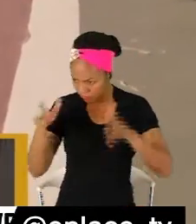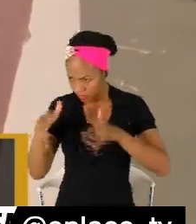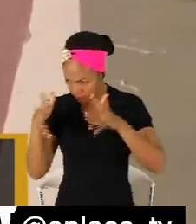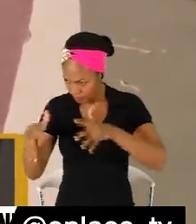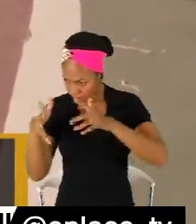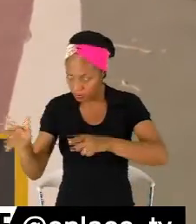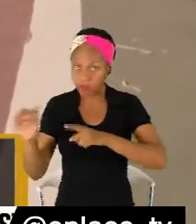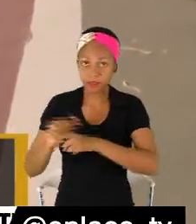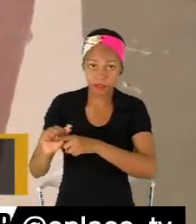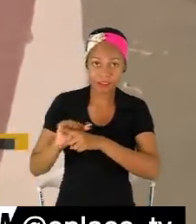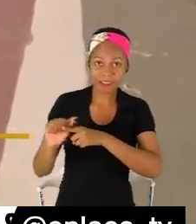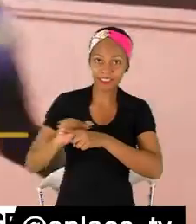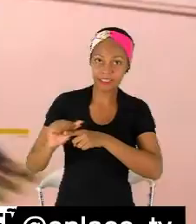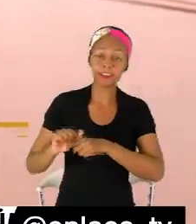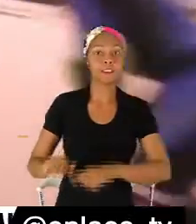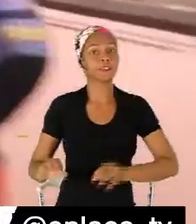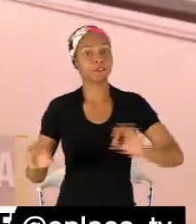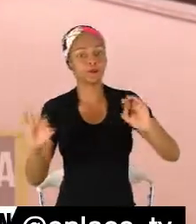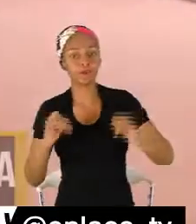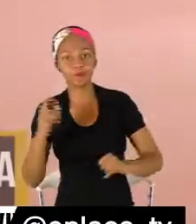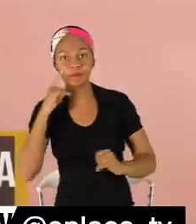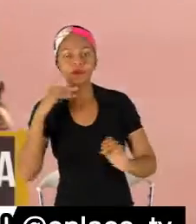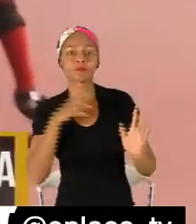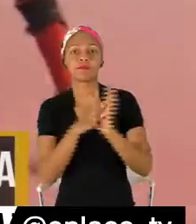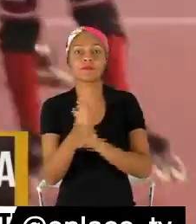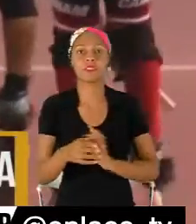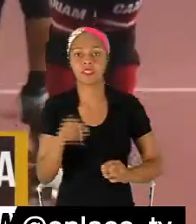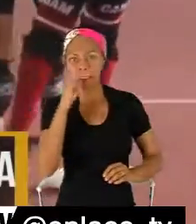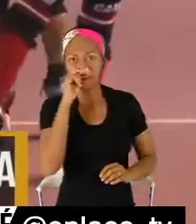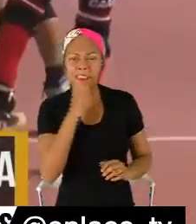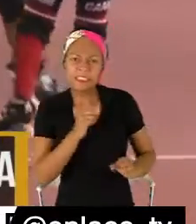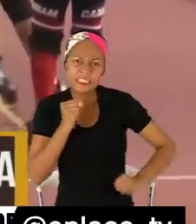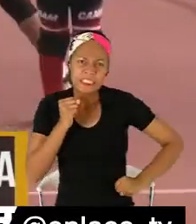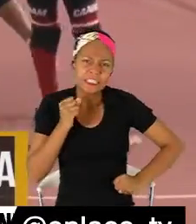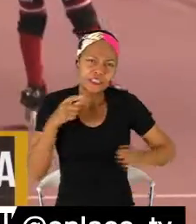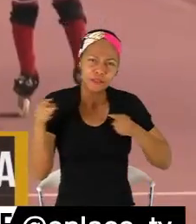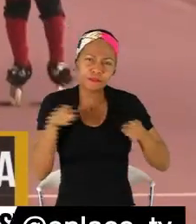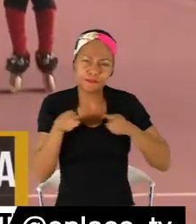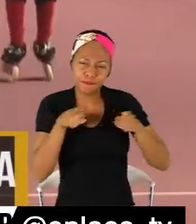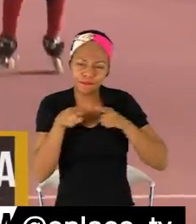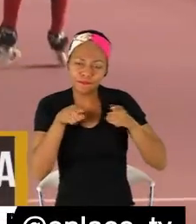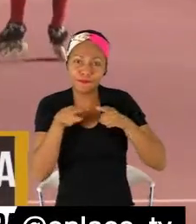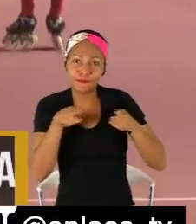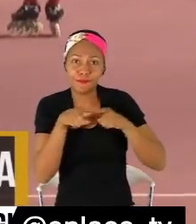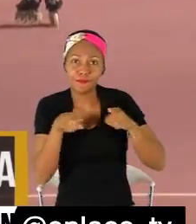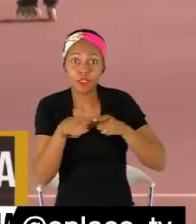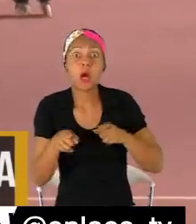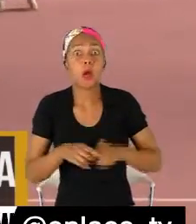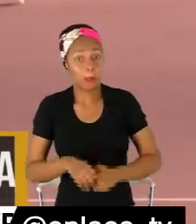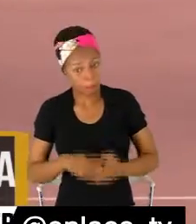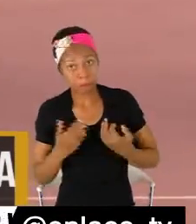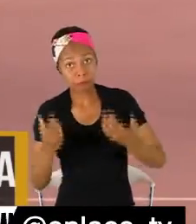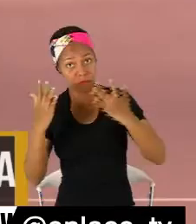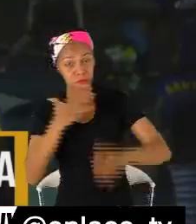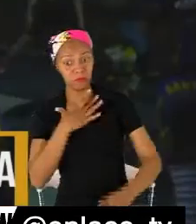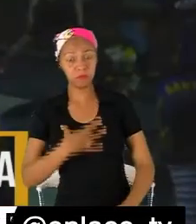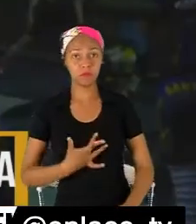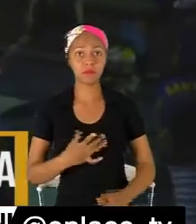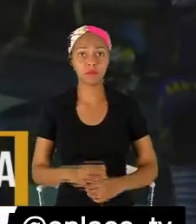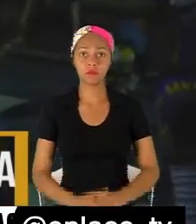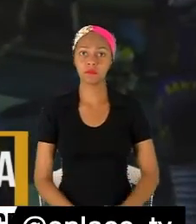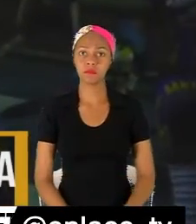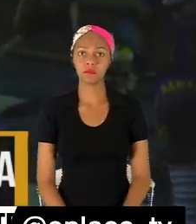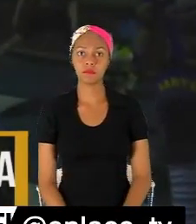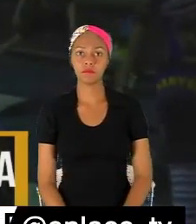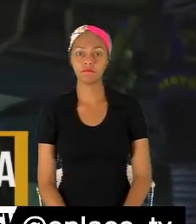del departamento es positivo. Por un lado, los pequeños se foguearon en la competencia y aún así obtuvieron excelentes resultados. Donde